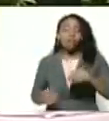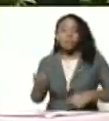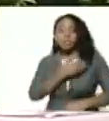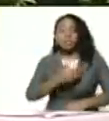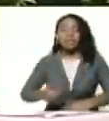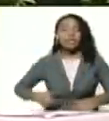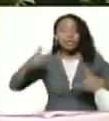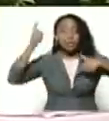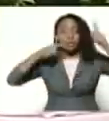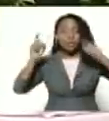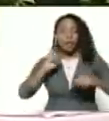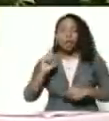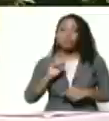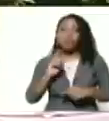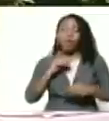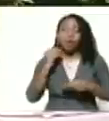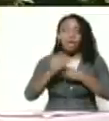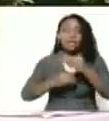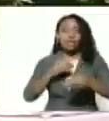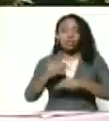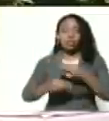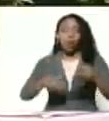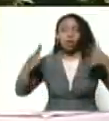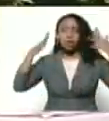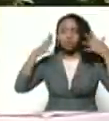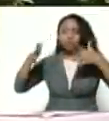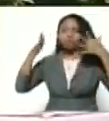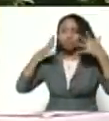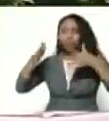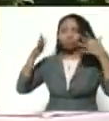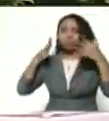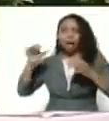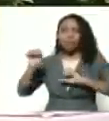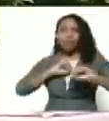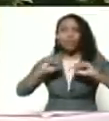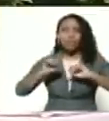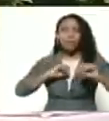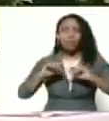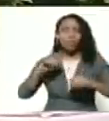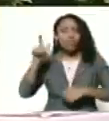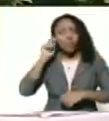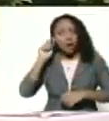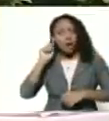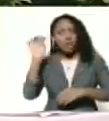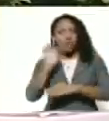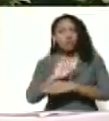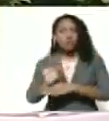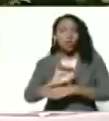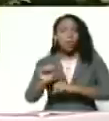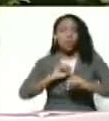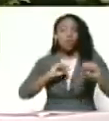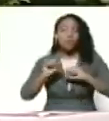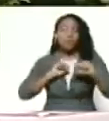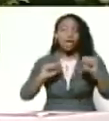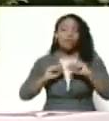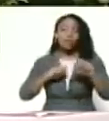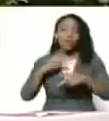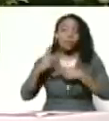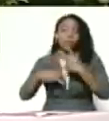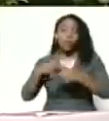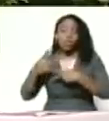Chávez, que no instrumentalizó, por decir la palabra, al movimiento de mujeres en función de un movimiento, sino como parte del